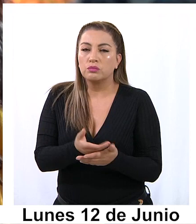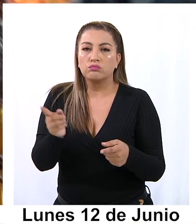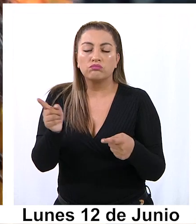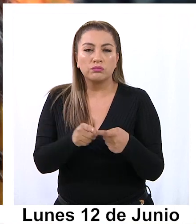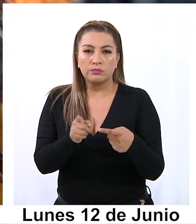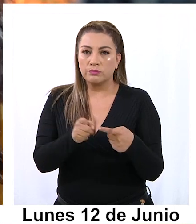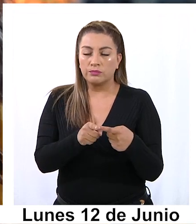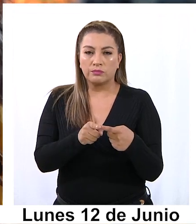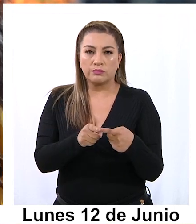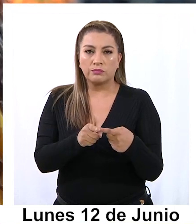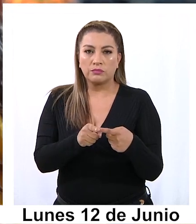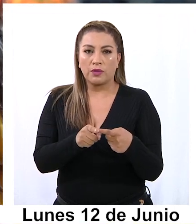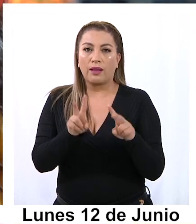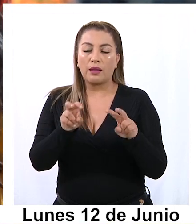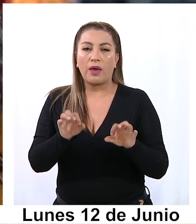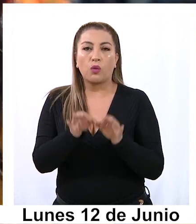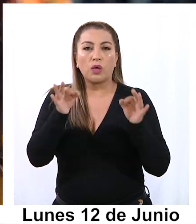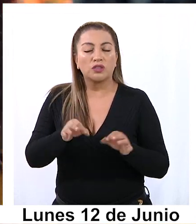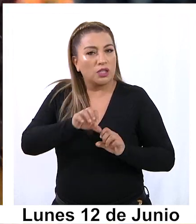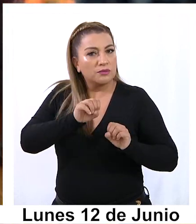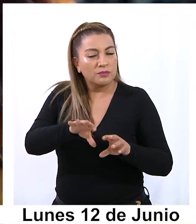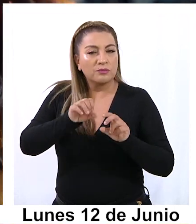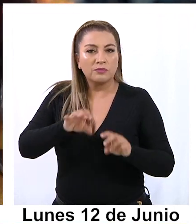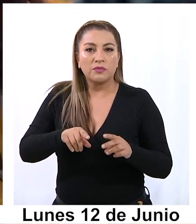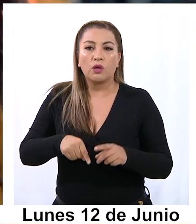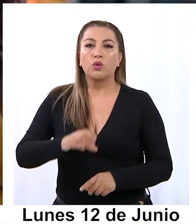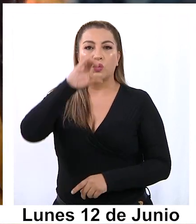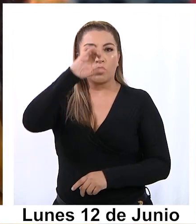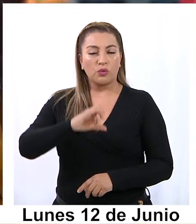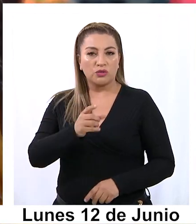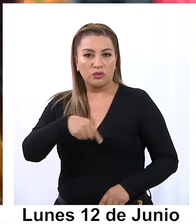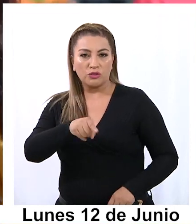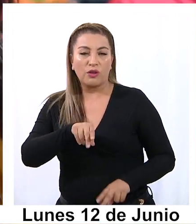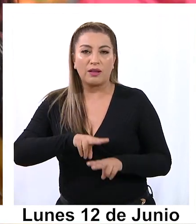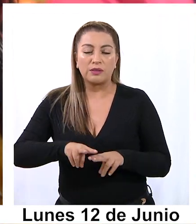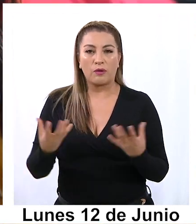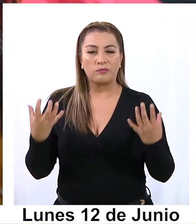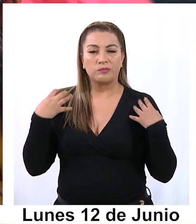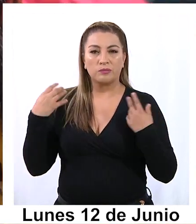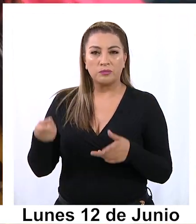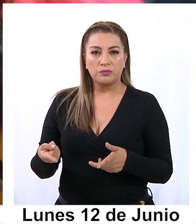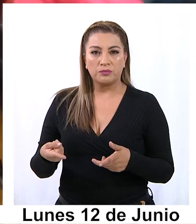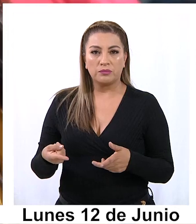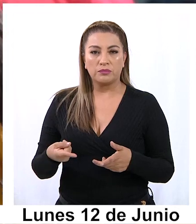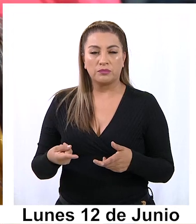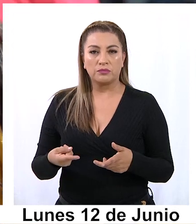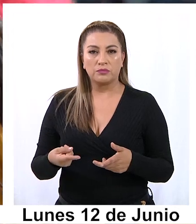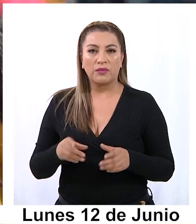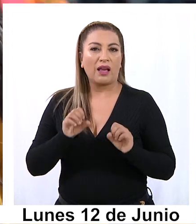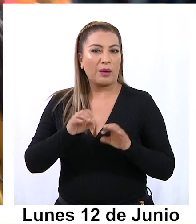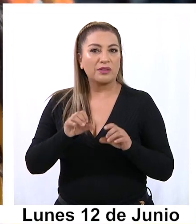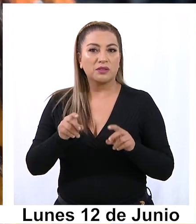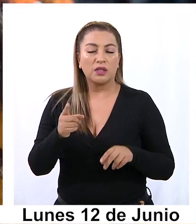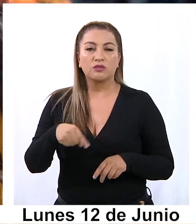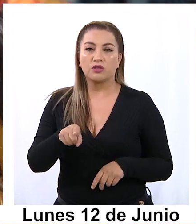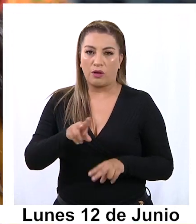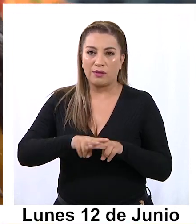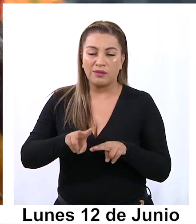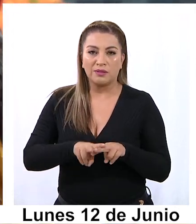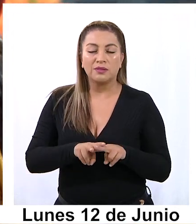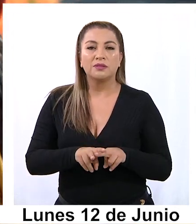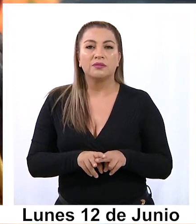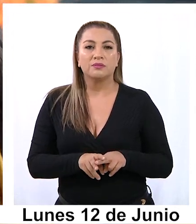fomentar la educación, ya con estos cursos de capacitaciones que se hicieron, también